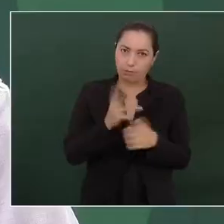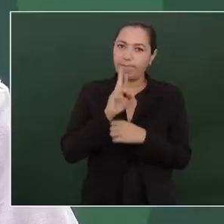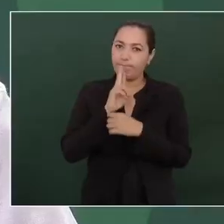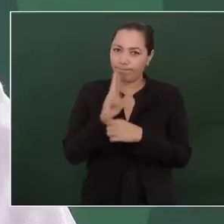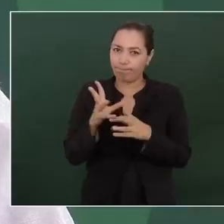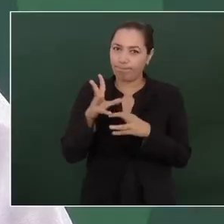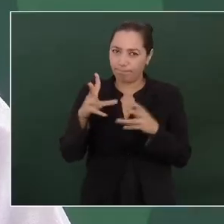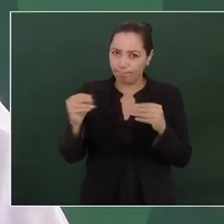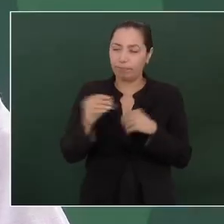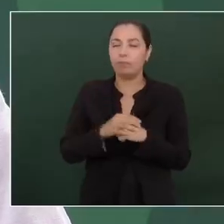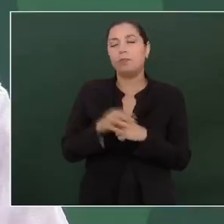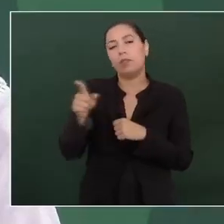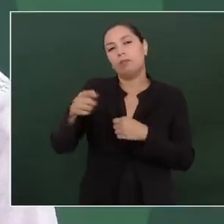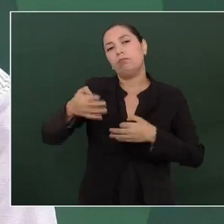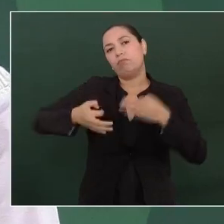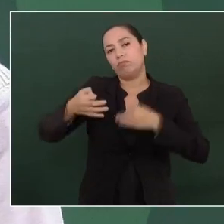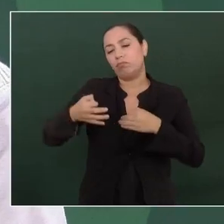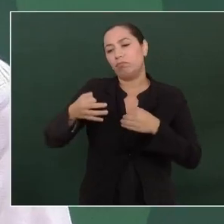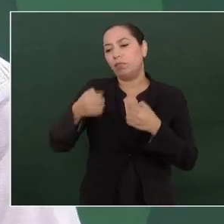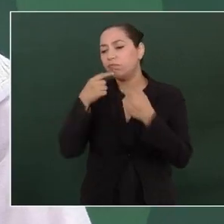ante los tribunales colegiados.